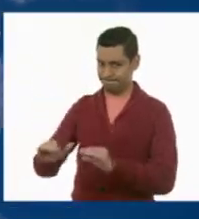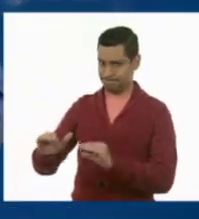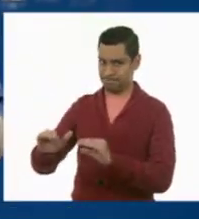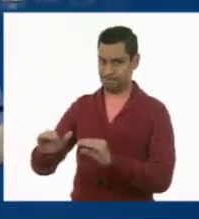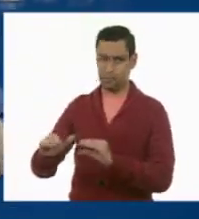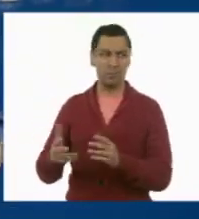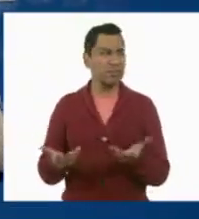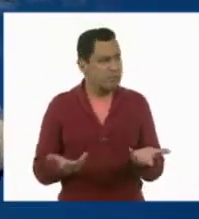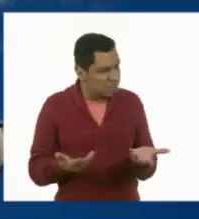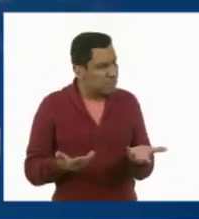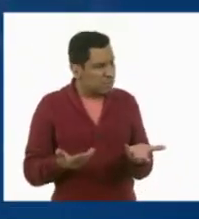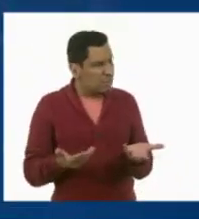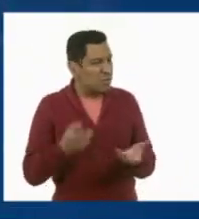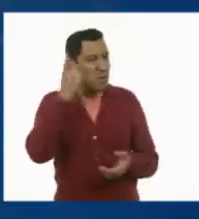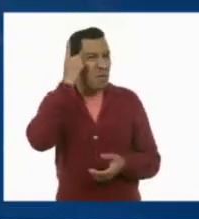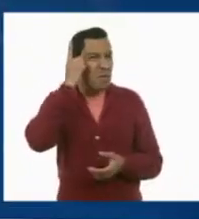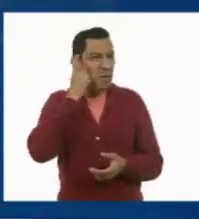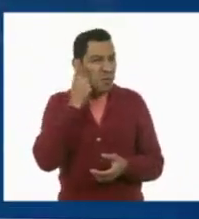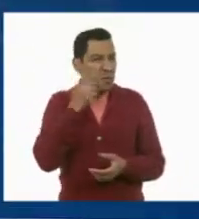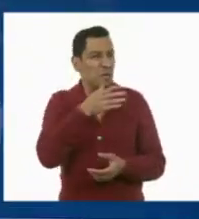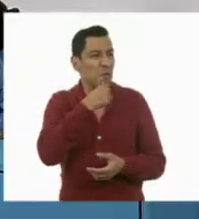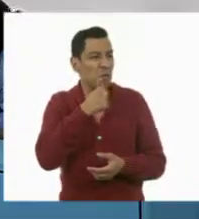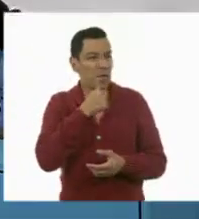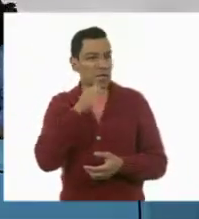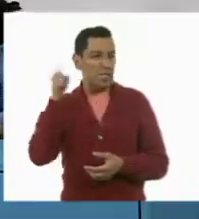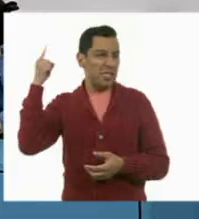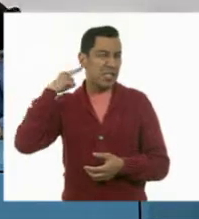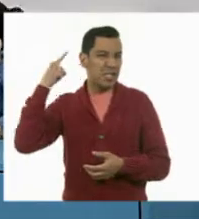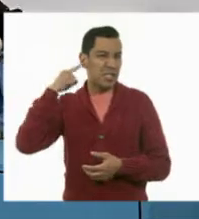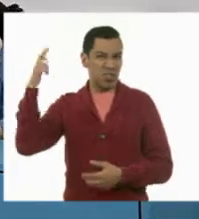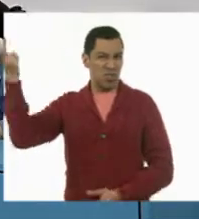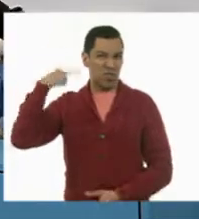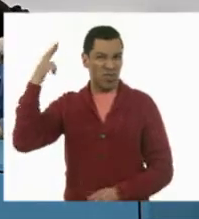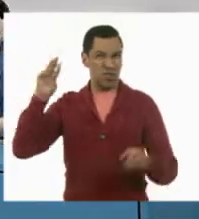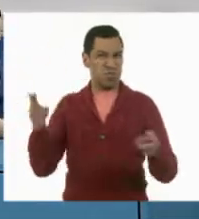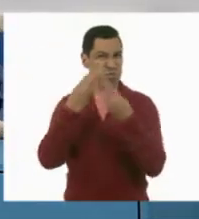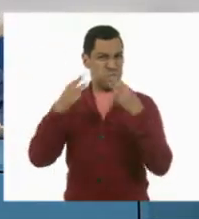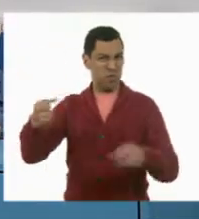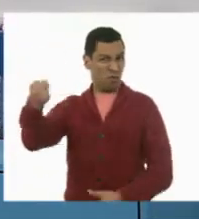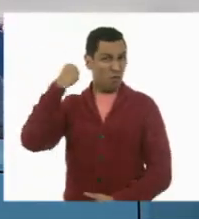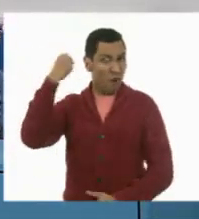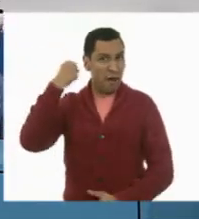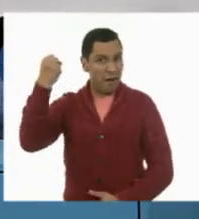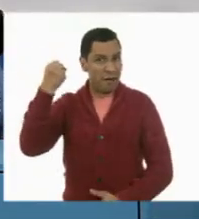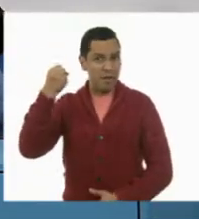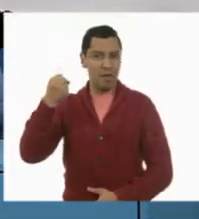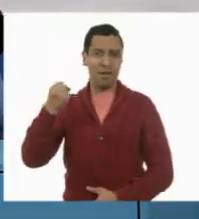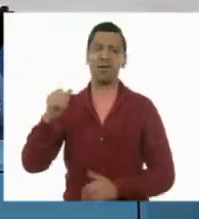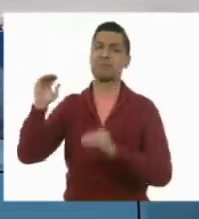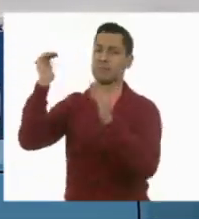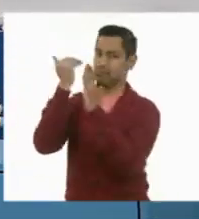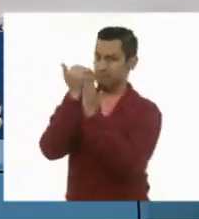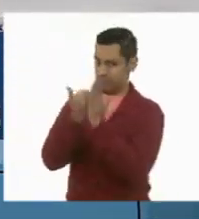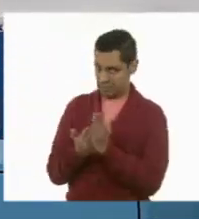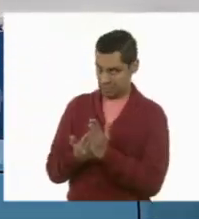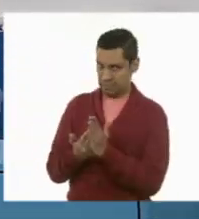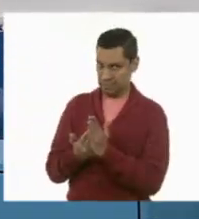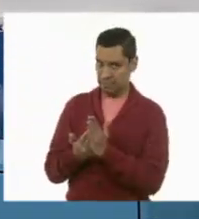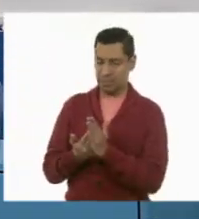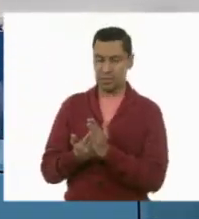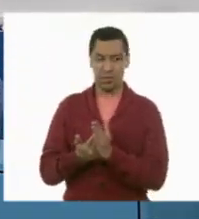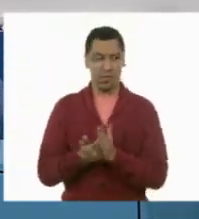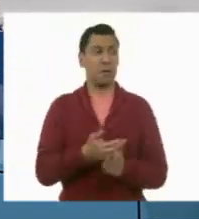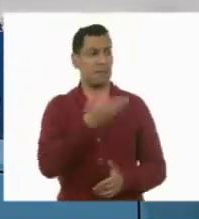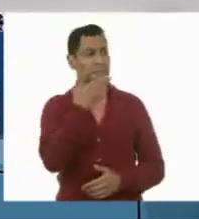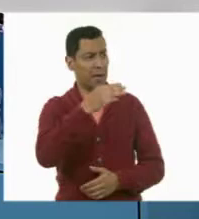puede dormir por la música tan alta. Ajá, y ella tiene el derecho a descansar. Muy bien, Raúl. Claro. Muy bien, María. Y como pueden ver, en nuestra